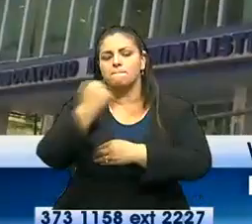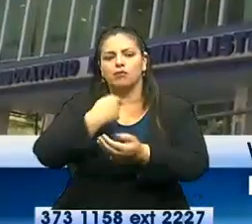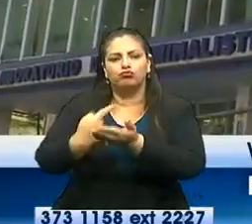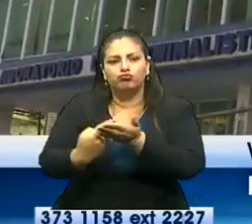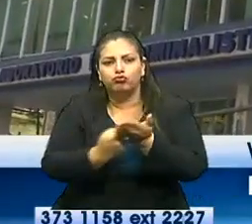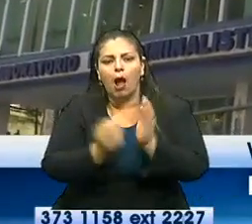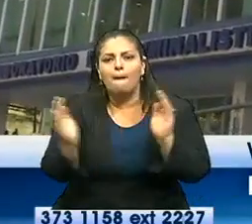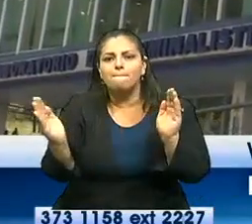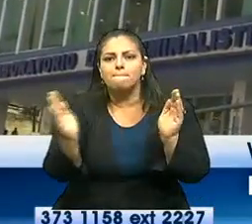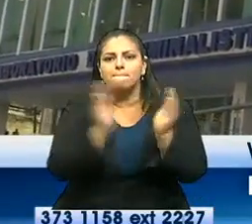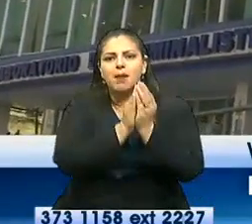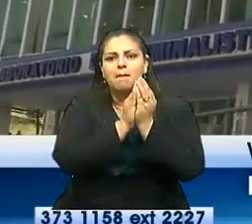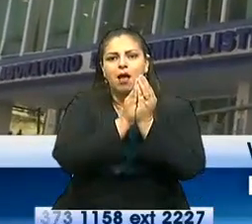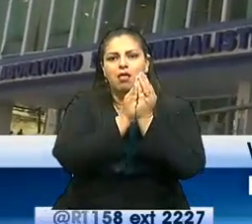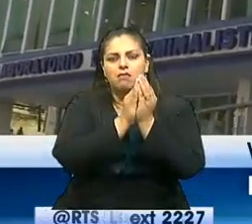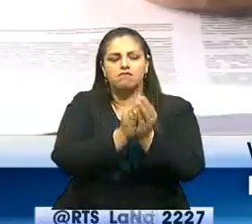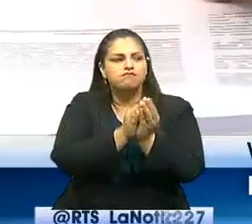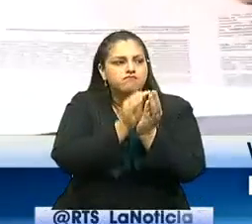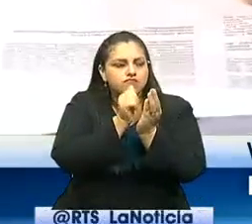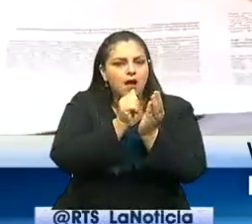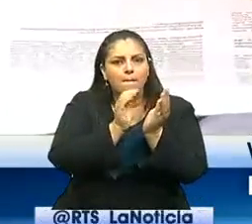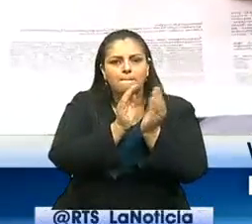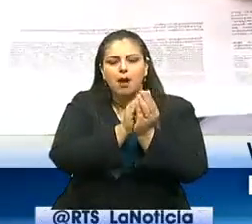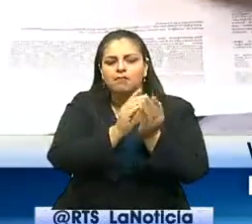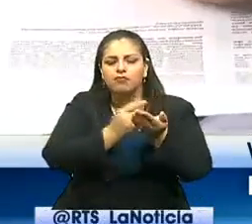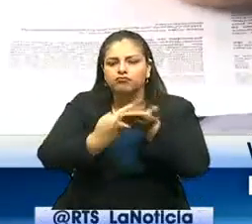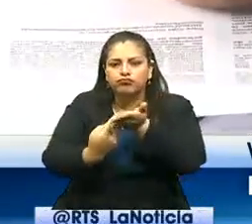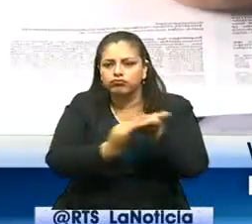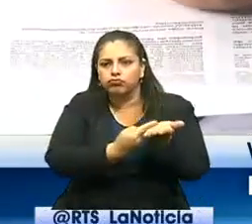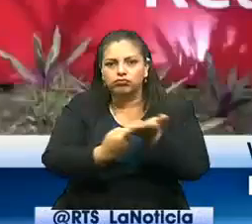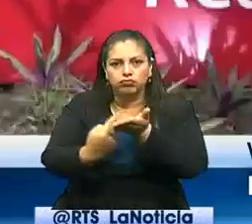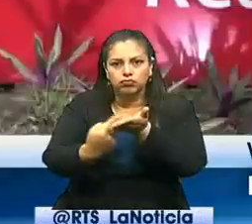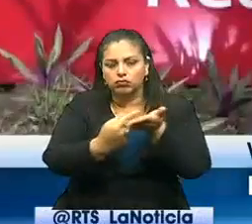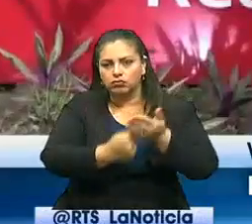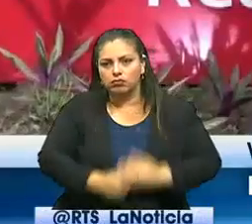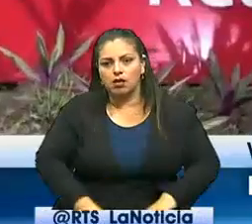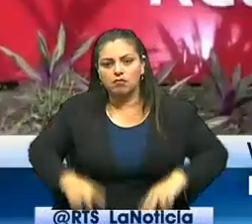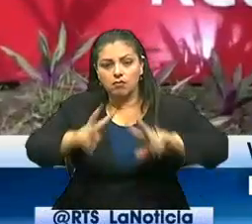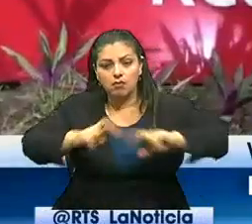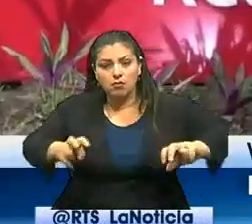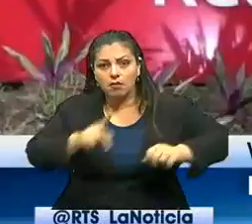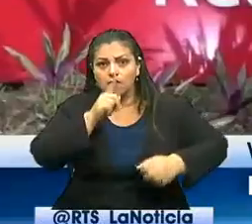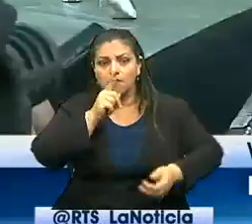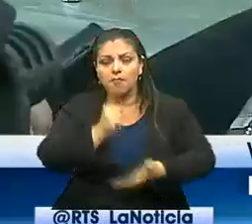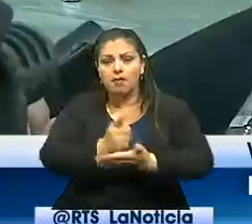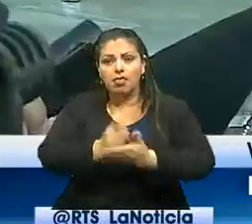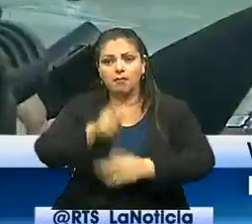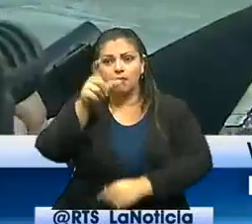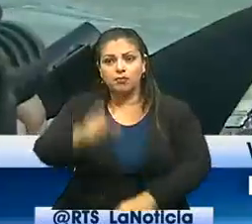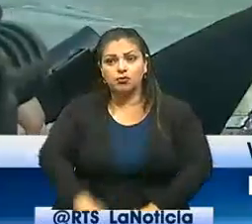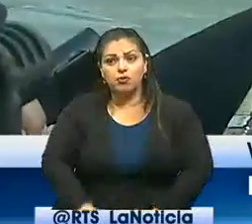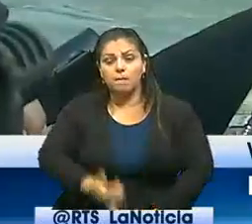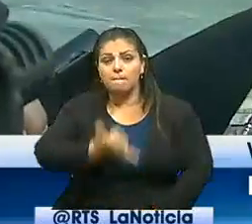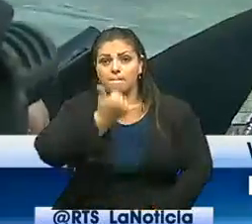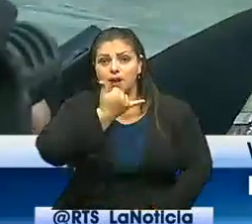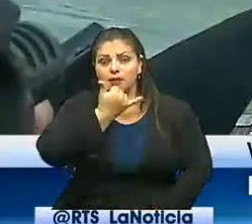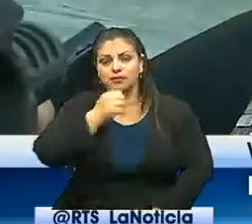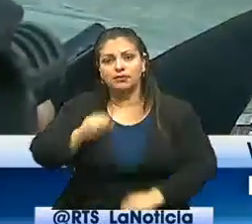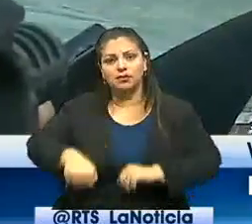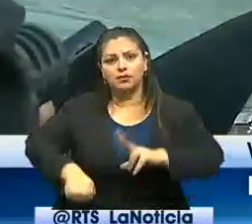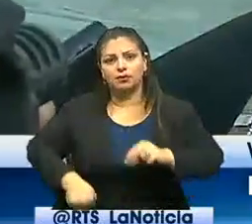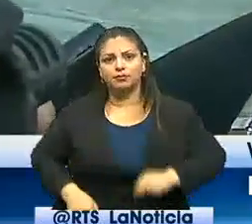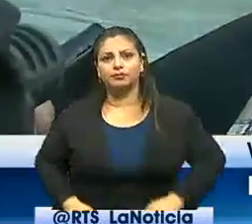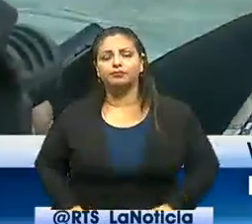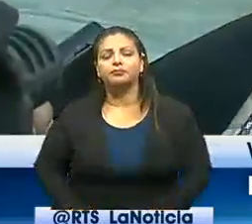resultado podría incorporarse para revelar si existe o no un delito de asociación ilícita. Una vez que está ya calificada,